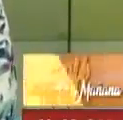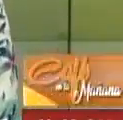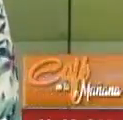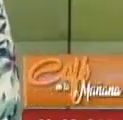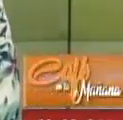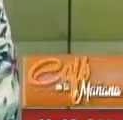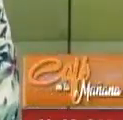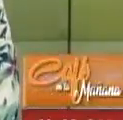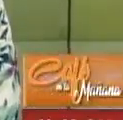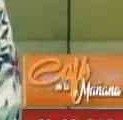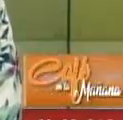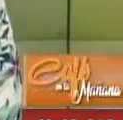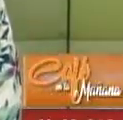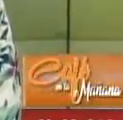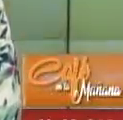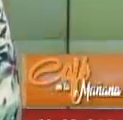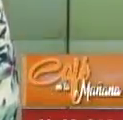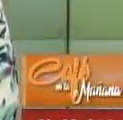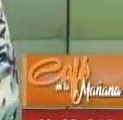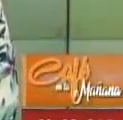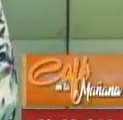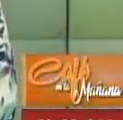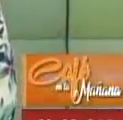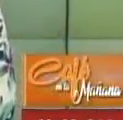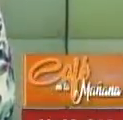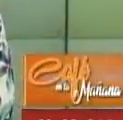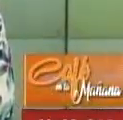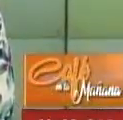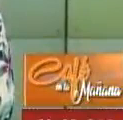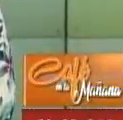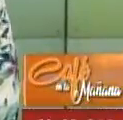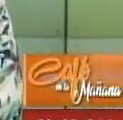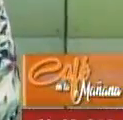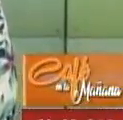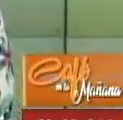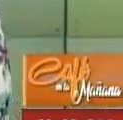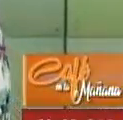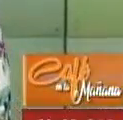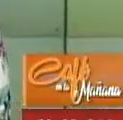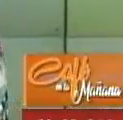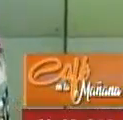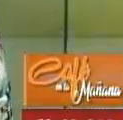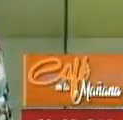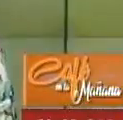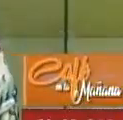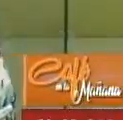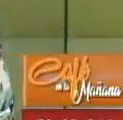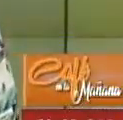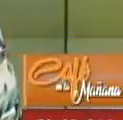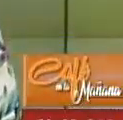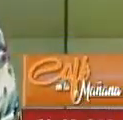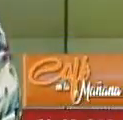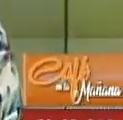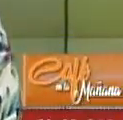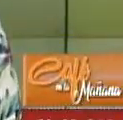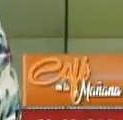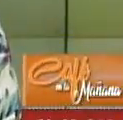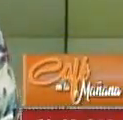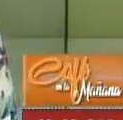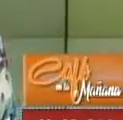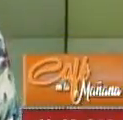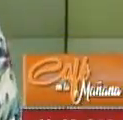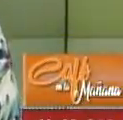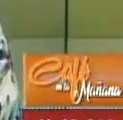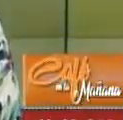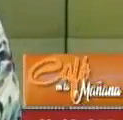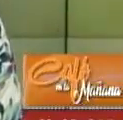Amigos, 11:48 minutos de la mañana, se genera información importante. Seguimos hablando de este tema del Partido Socialista Unido de Venezuela, así que vamos con nuestra compañera